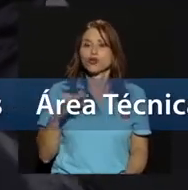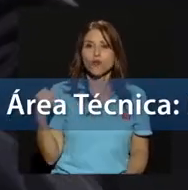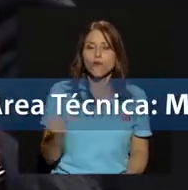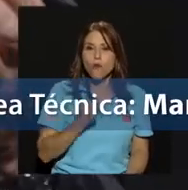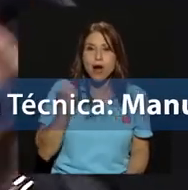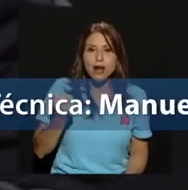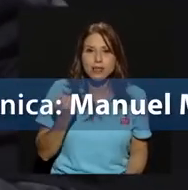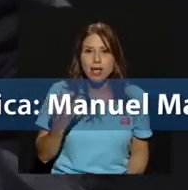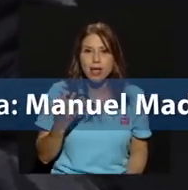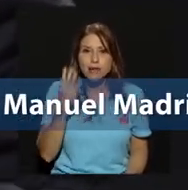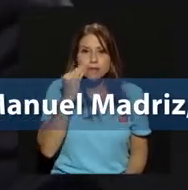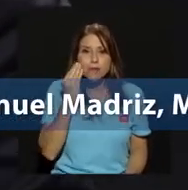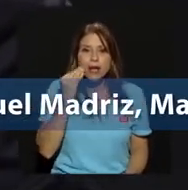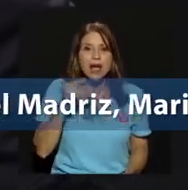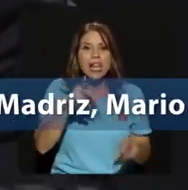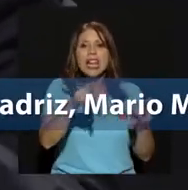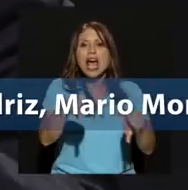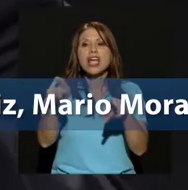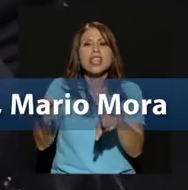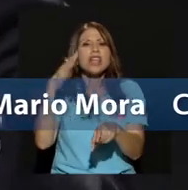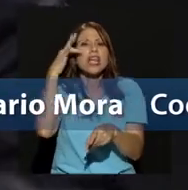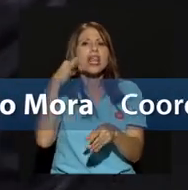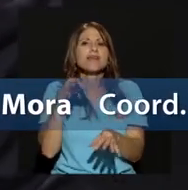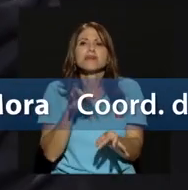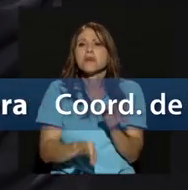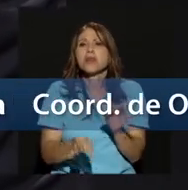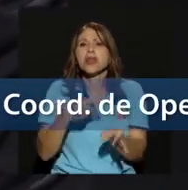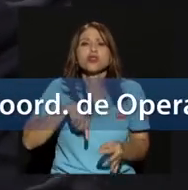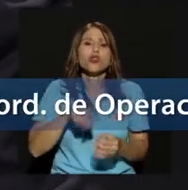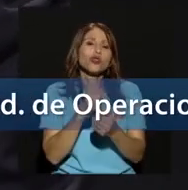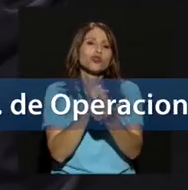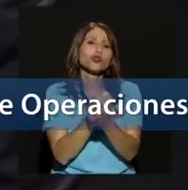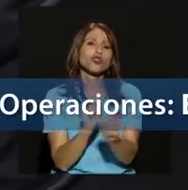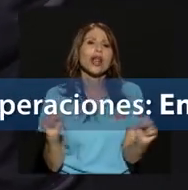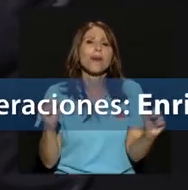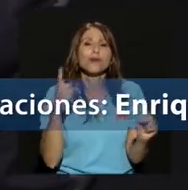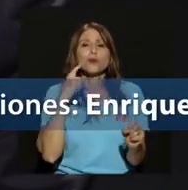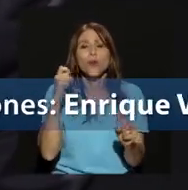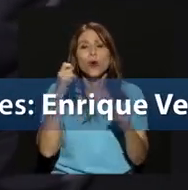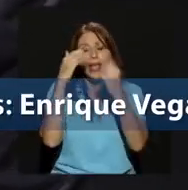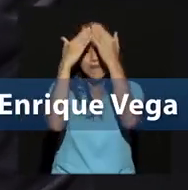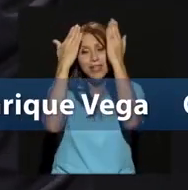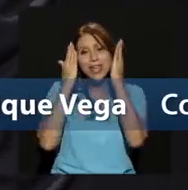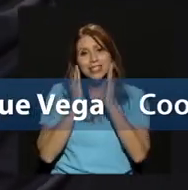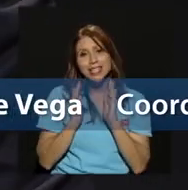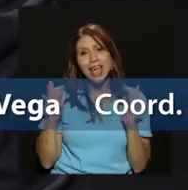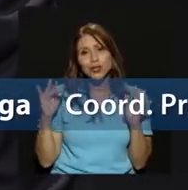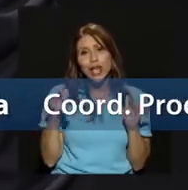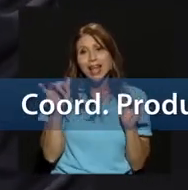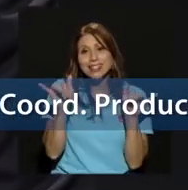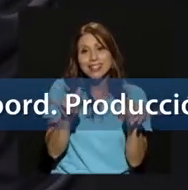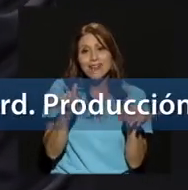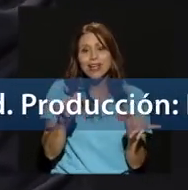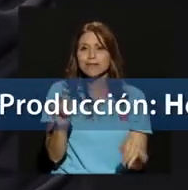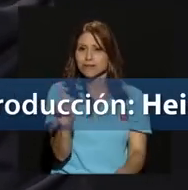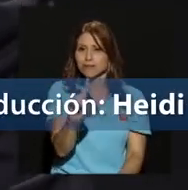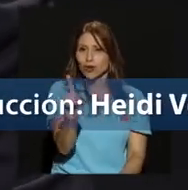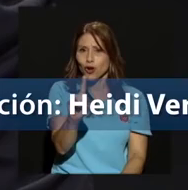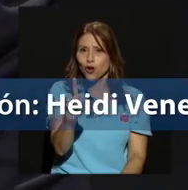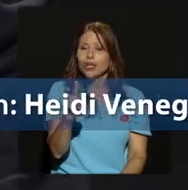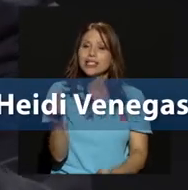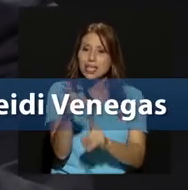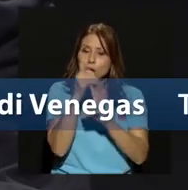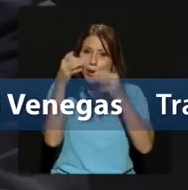veces cree que simplemente nosotros nos salvamos porque la virgencita de los ángeles estaba ahí no no se tomaron medidas